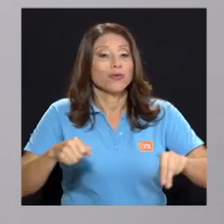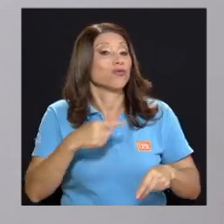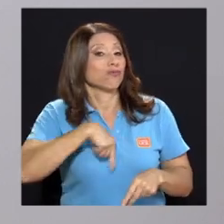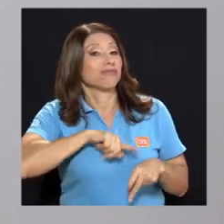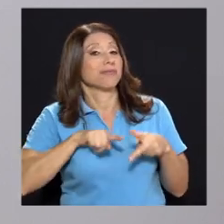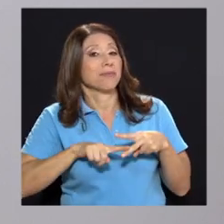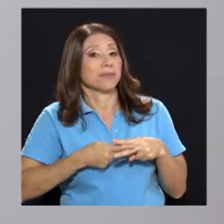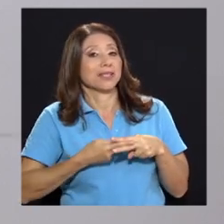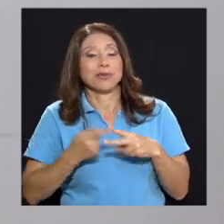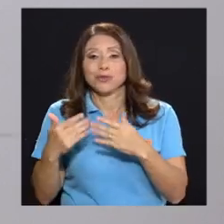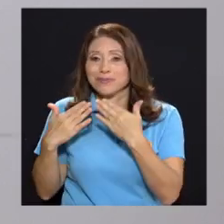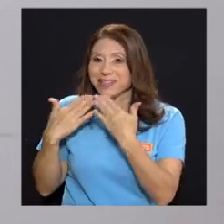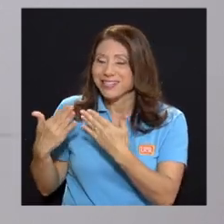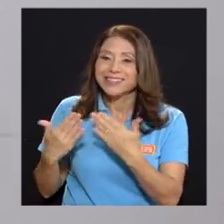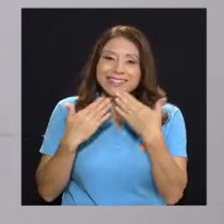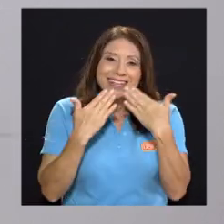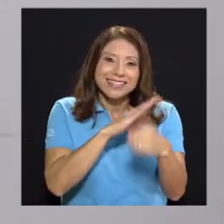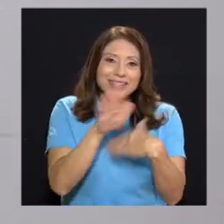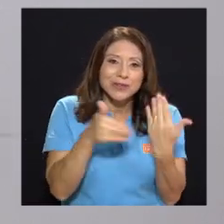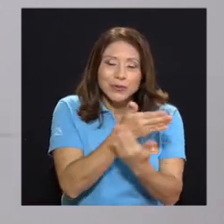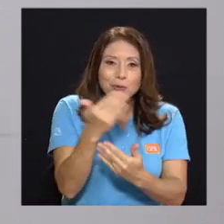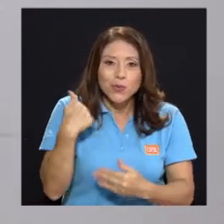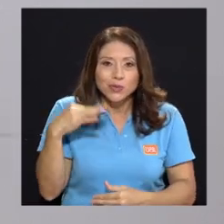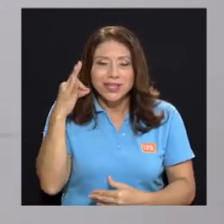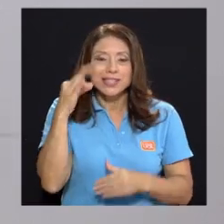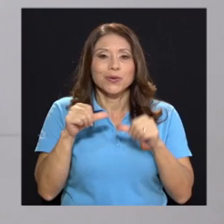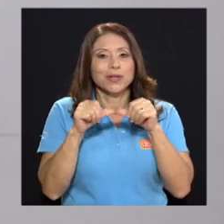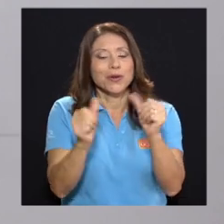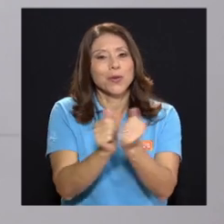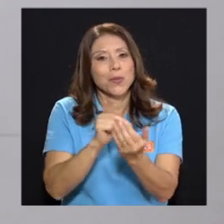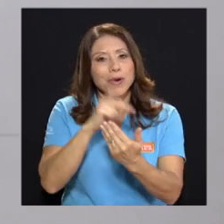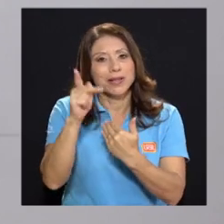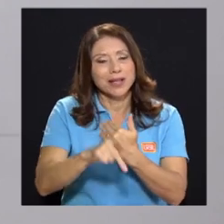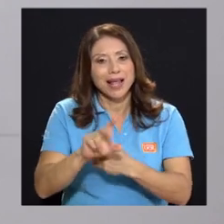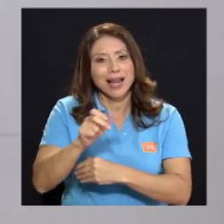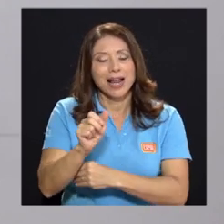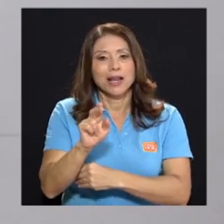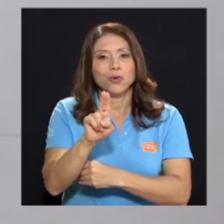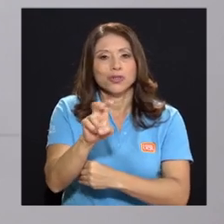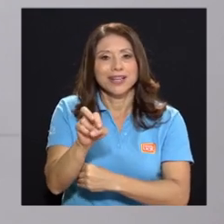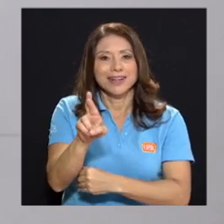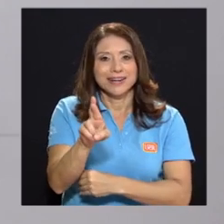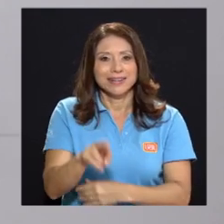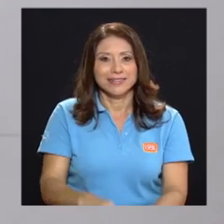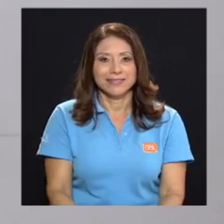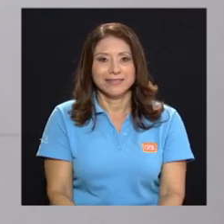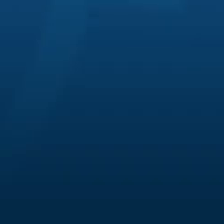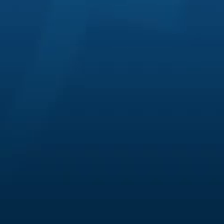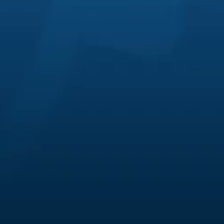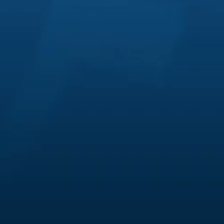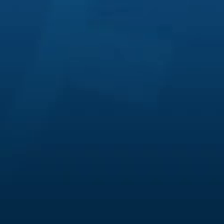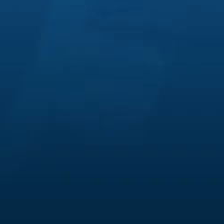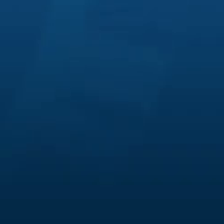muchísimas gracias gracias a todas y todos ustedes continúen con la programación del canal y seré